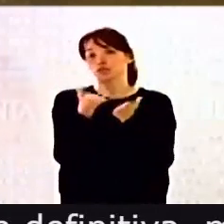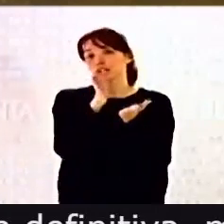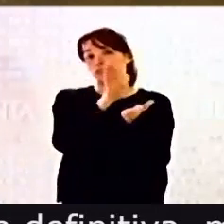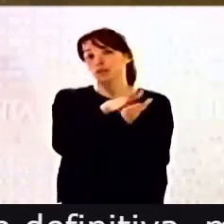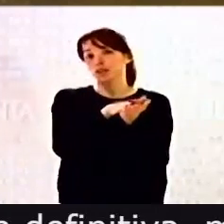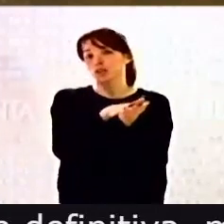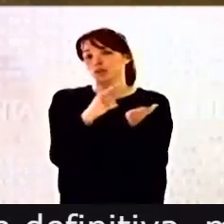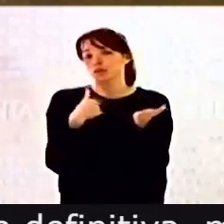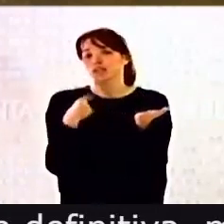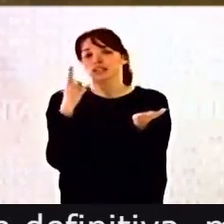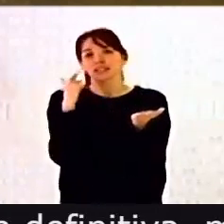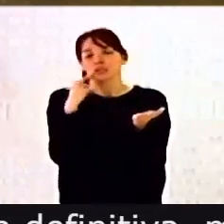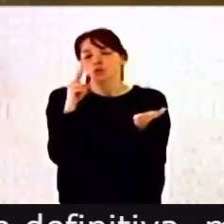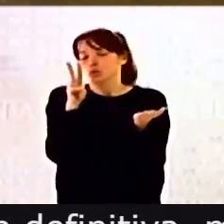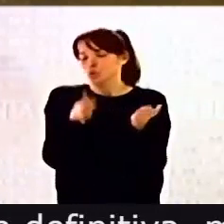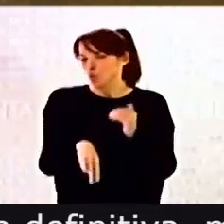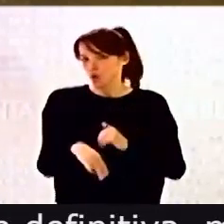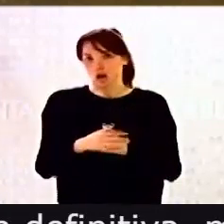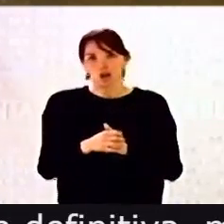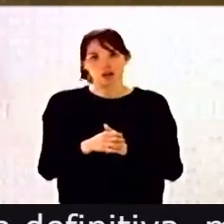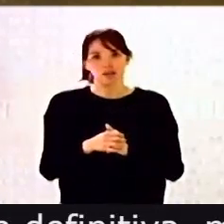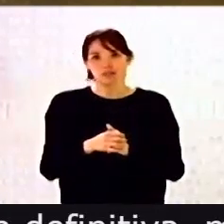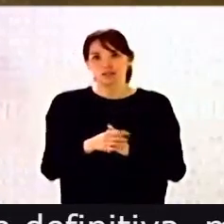no me voy a acostumbrar nunca,